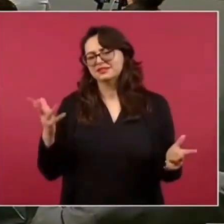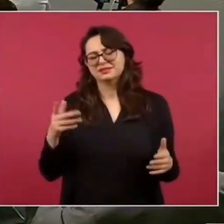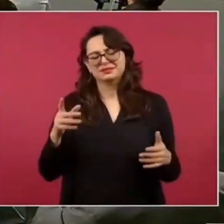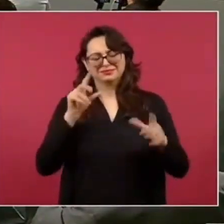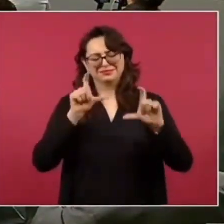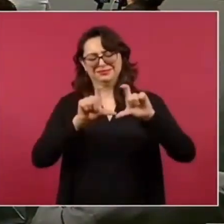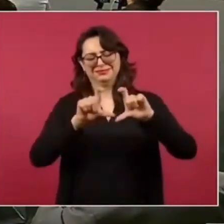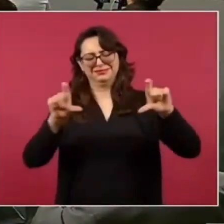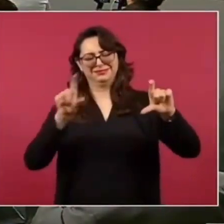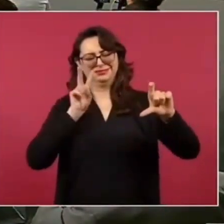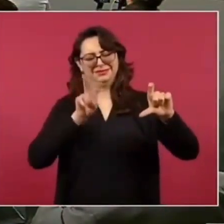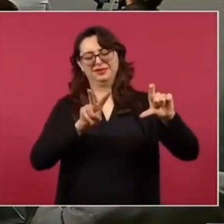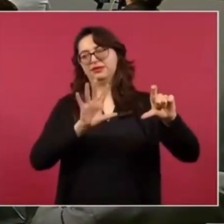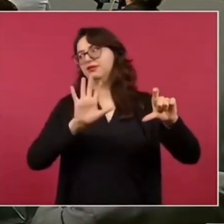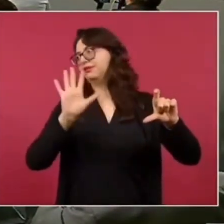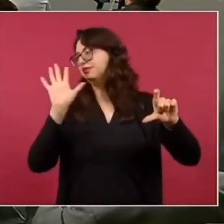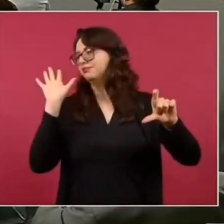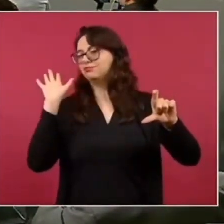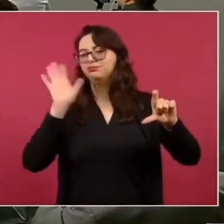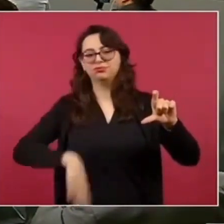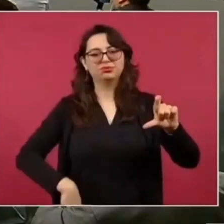es